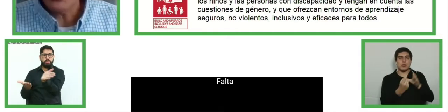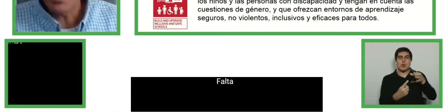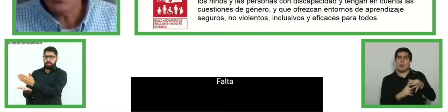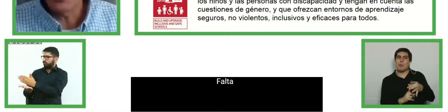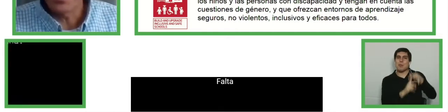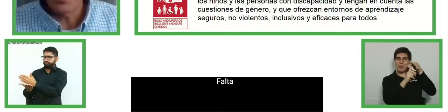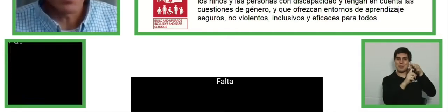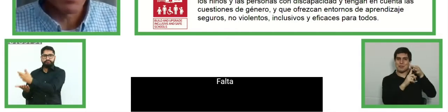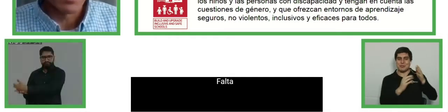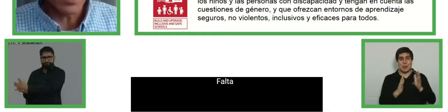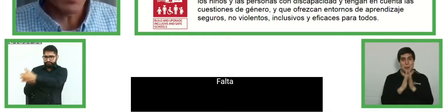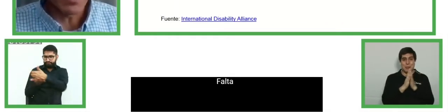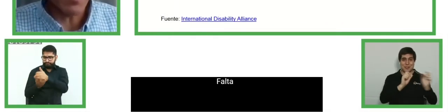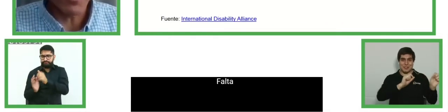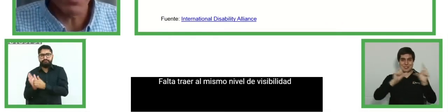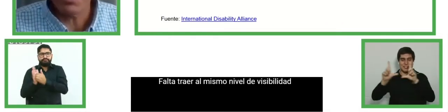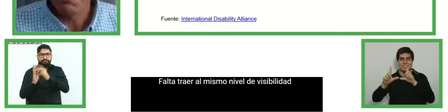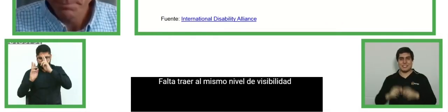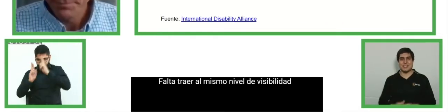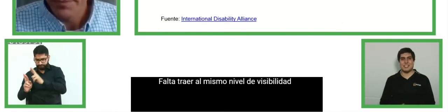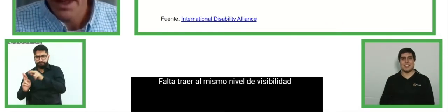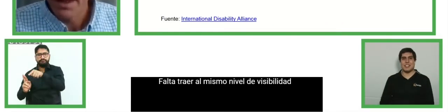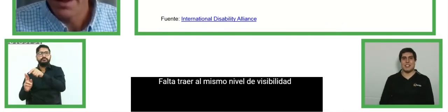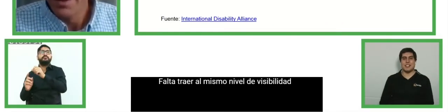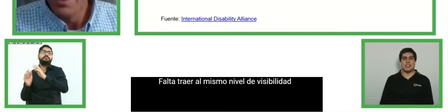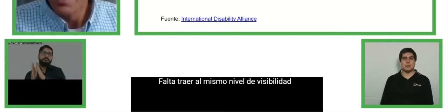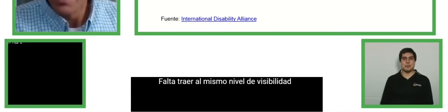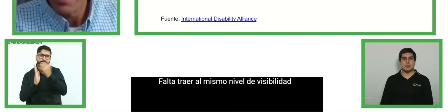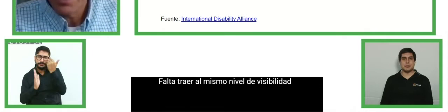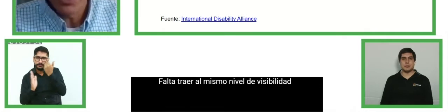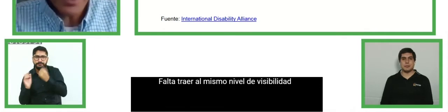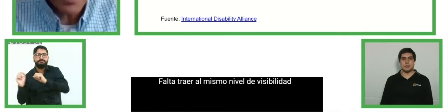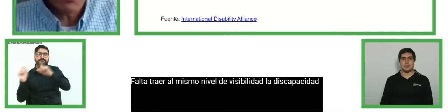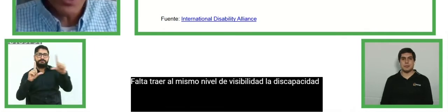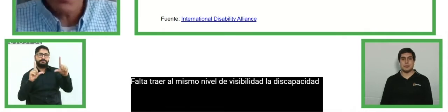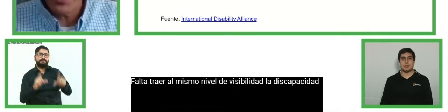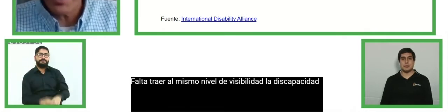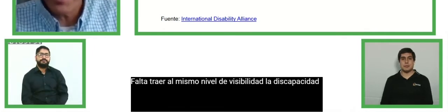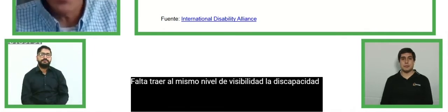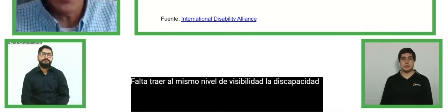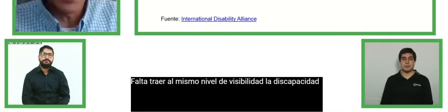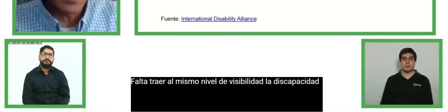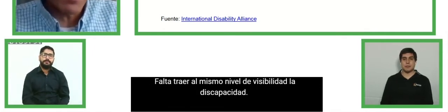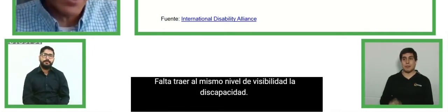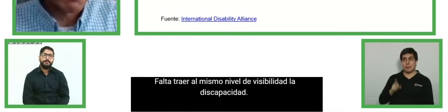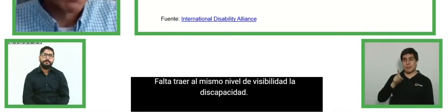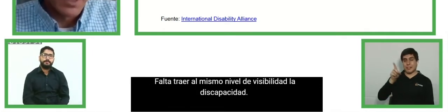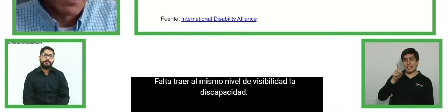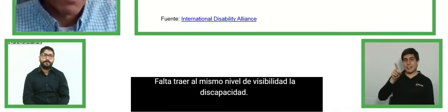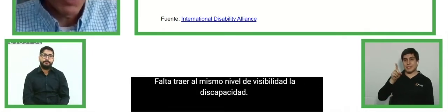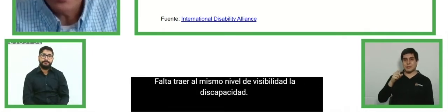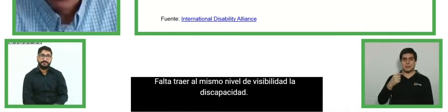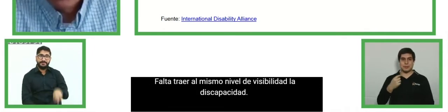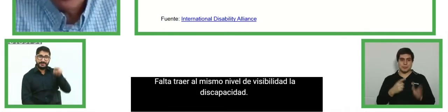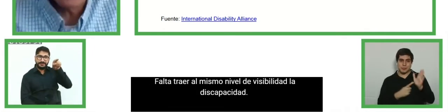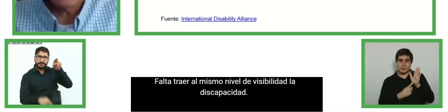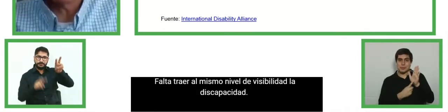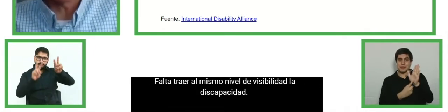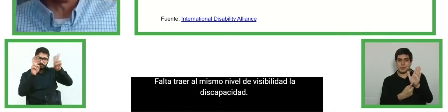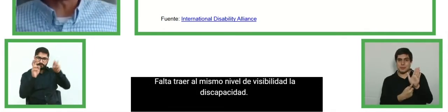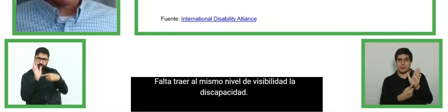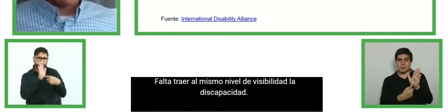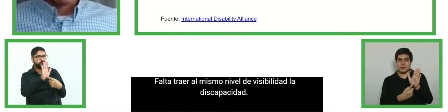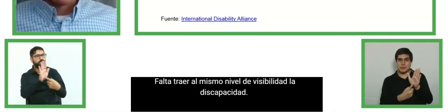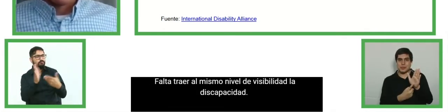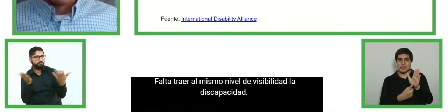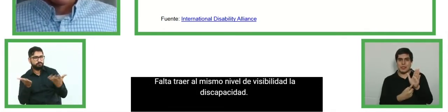Si podemos pasar a la siguiente transparencia, por favor. Entonces, aquí voy a poner de relieve pues, la situación en la que estamos